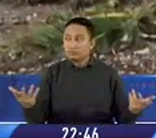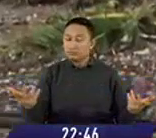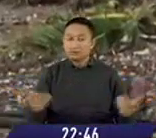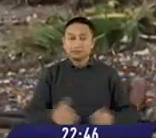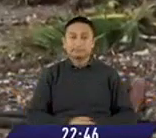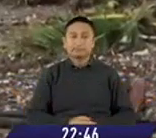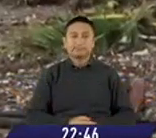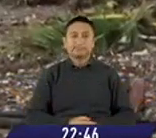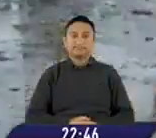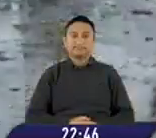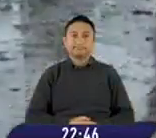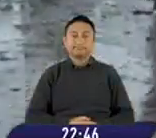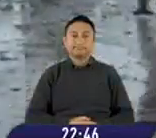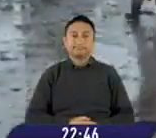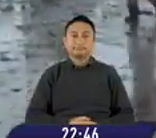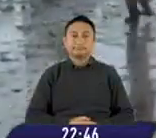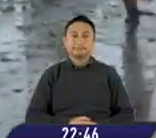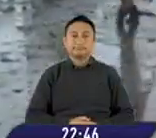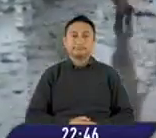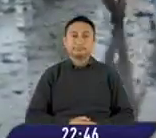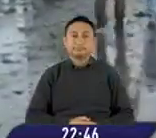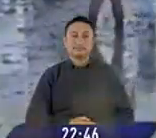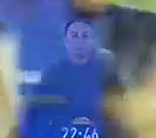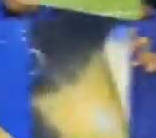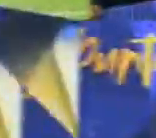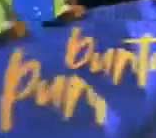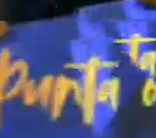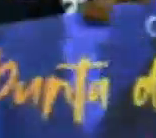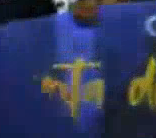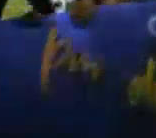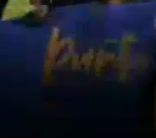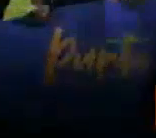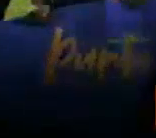informó Mía Sabeli Carrera.